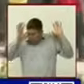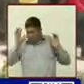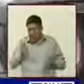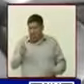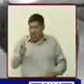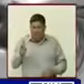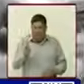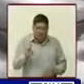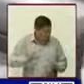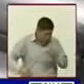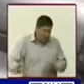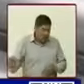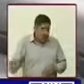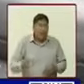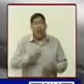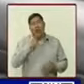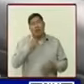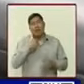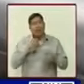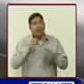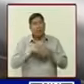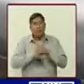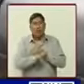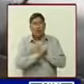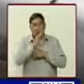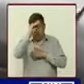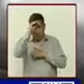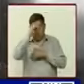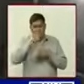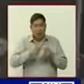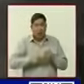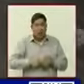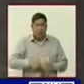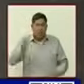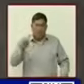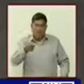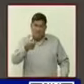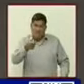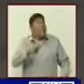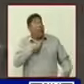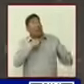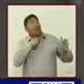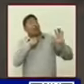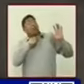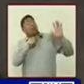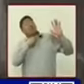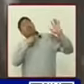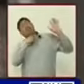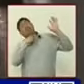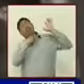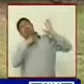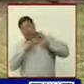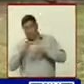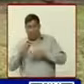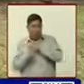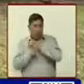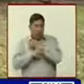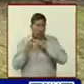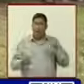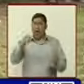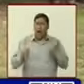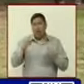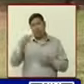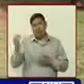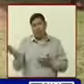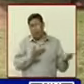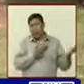hacia la víctima, ¿no? Ella manifiesta que habría entrado un sujeto con arma blanca, la habría maniatado, habría robado algunos enseres personales y también su